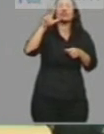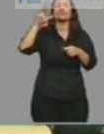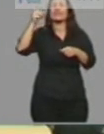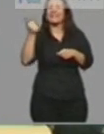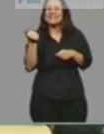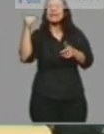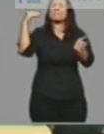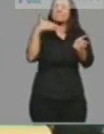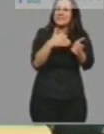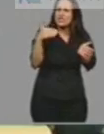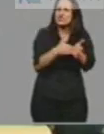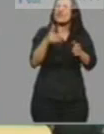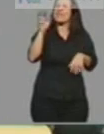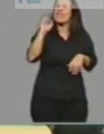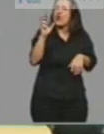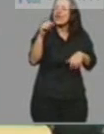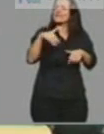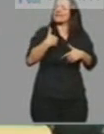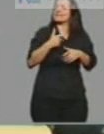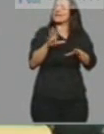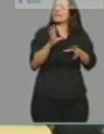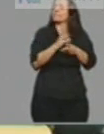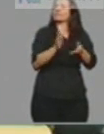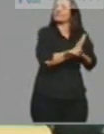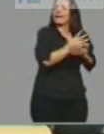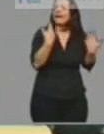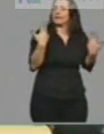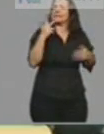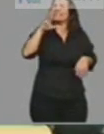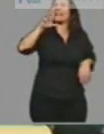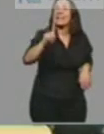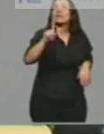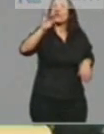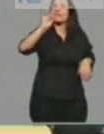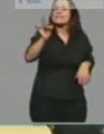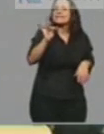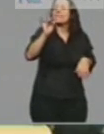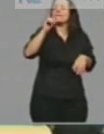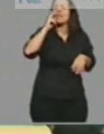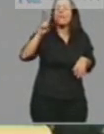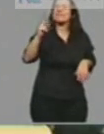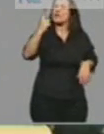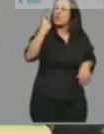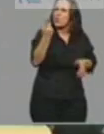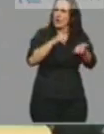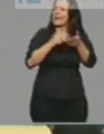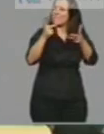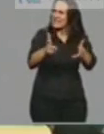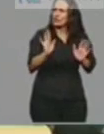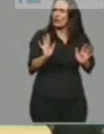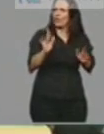81.836 millones de dólares. Vuelvo a repetir, 31 de diciembre del 2001, la Argentina, nuestro